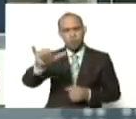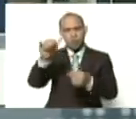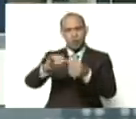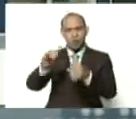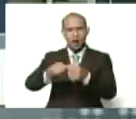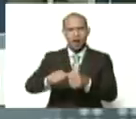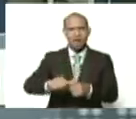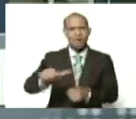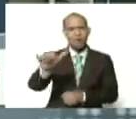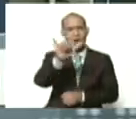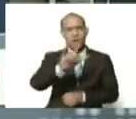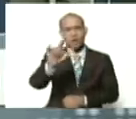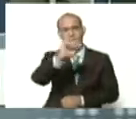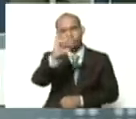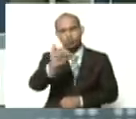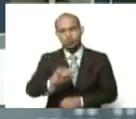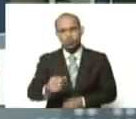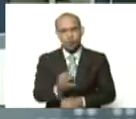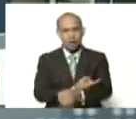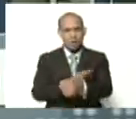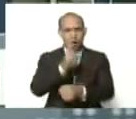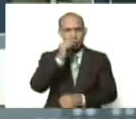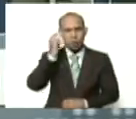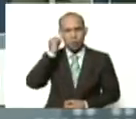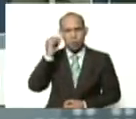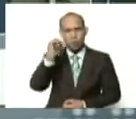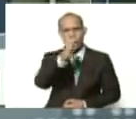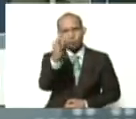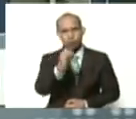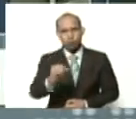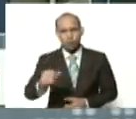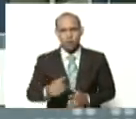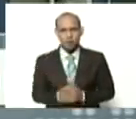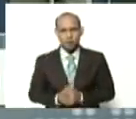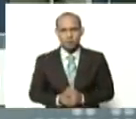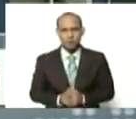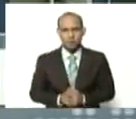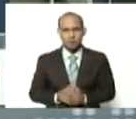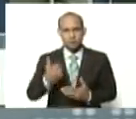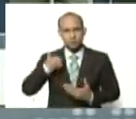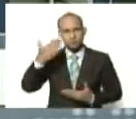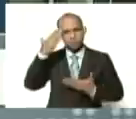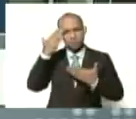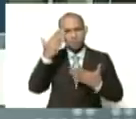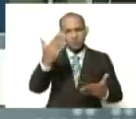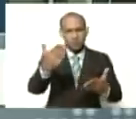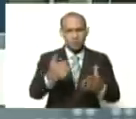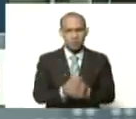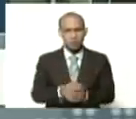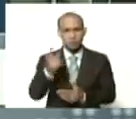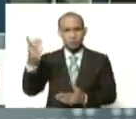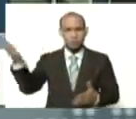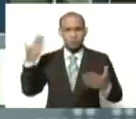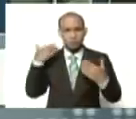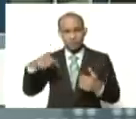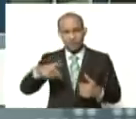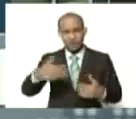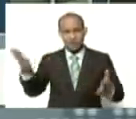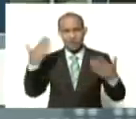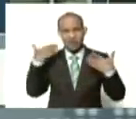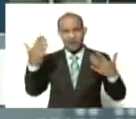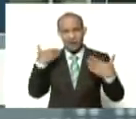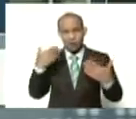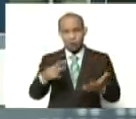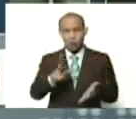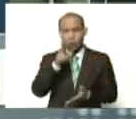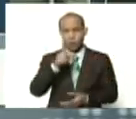Zulia, hermanos y hermanas del Zulia, mis saludos. Si está haciendo calor en Caracas, ¿cómo estará el